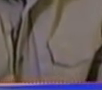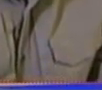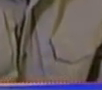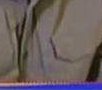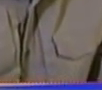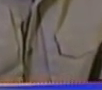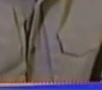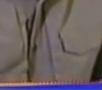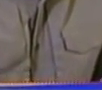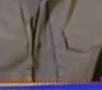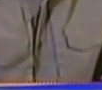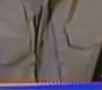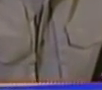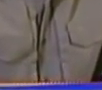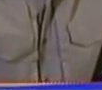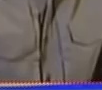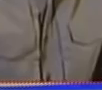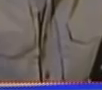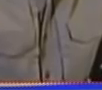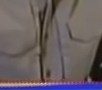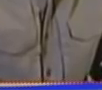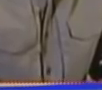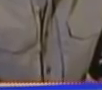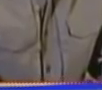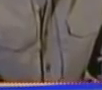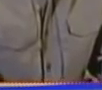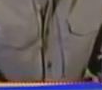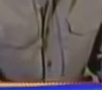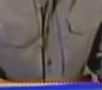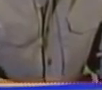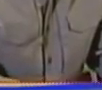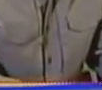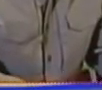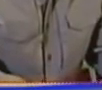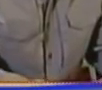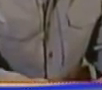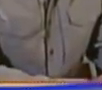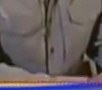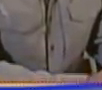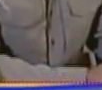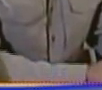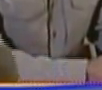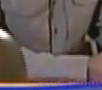Estado Miranda, Jefe de Gobierno de Distrito Capital, Alcaldesa de Caracas,